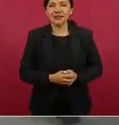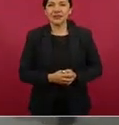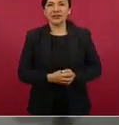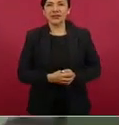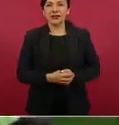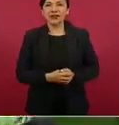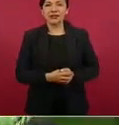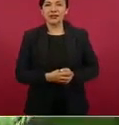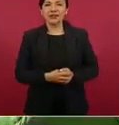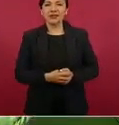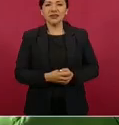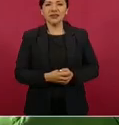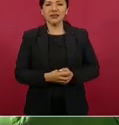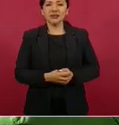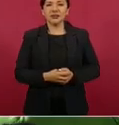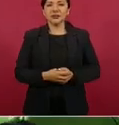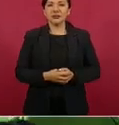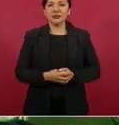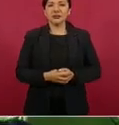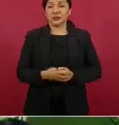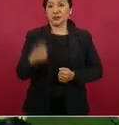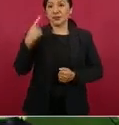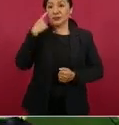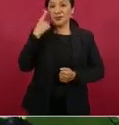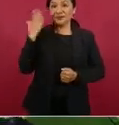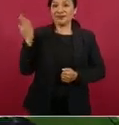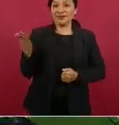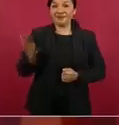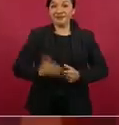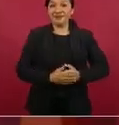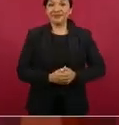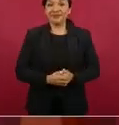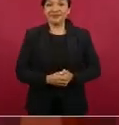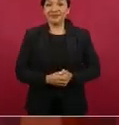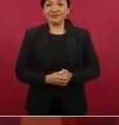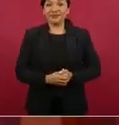¿Eh? ¿Cómo? Mire,